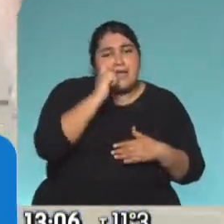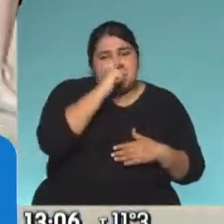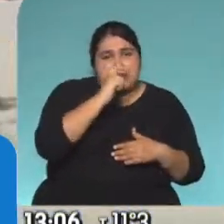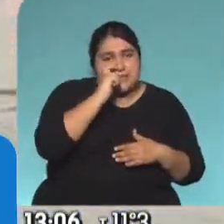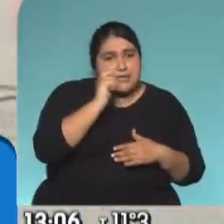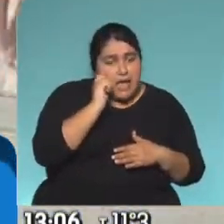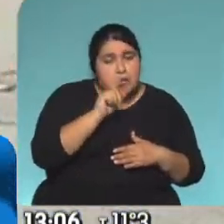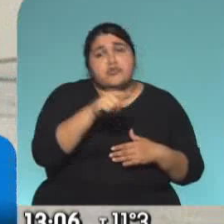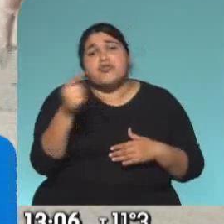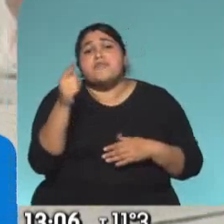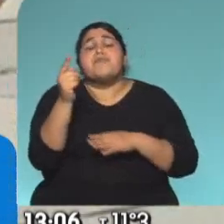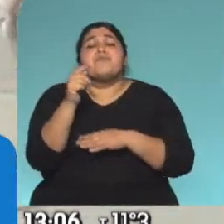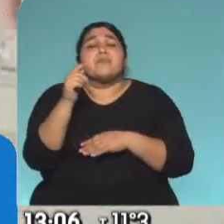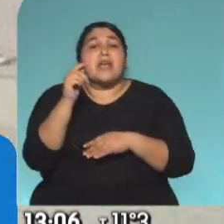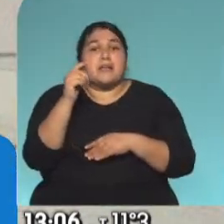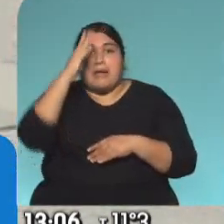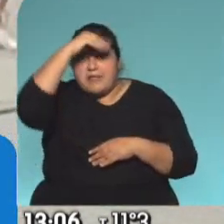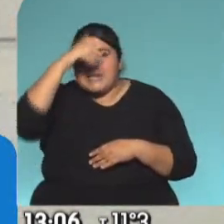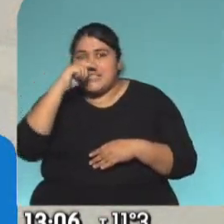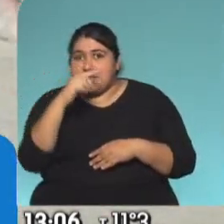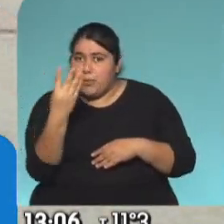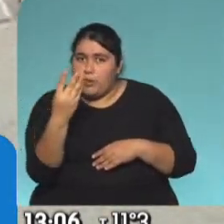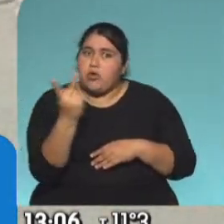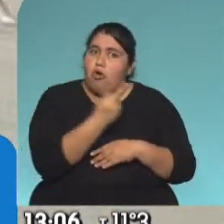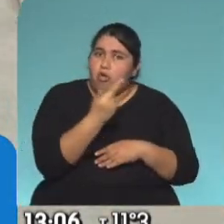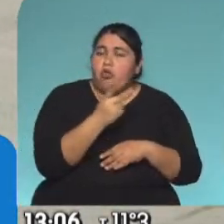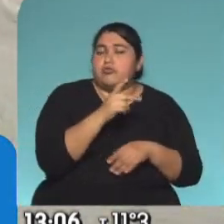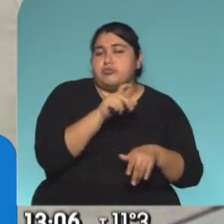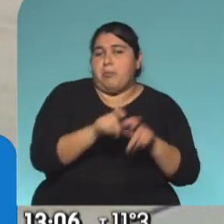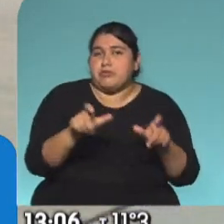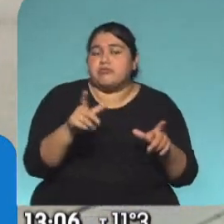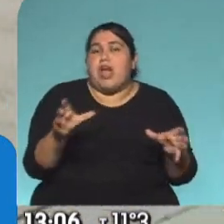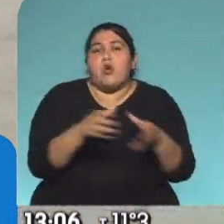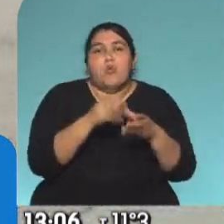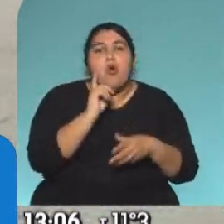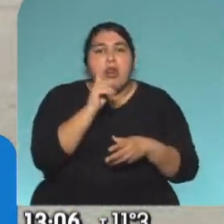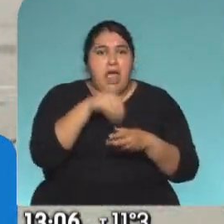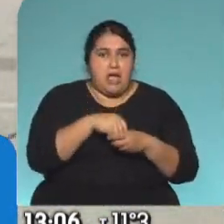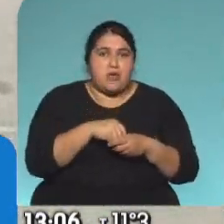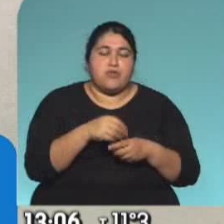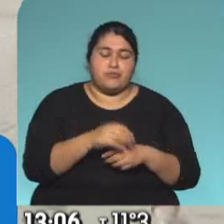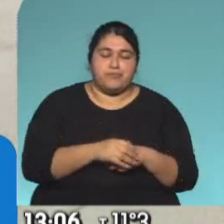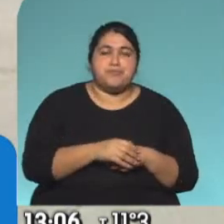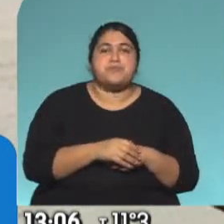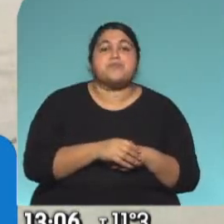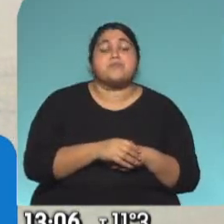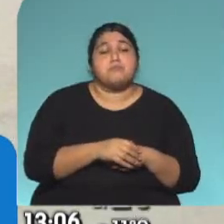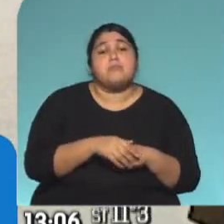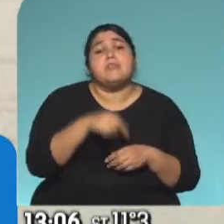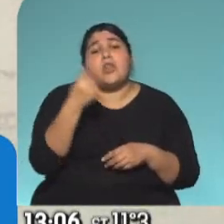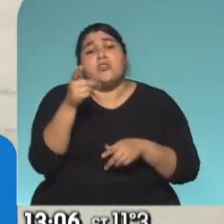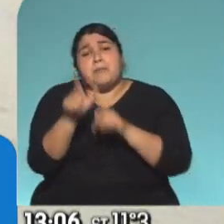caso de Trump de 74, dos personas que están dentro de esos grupos de riesgo. Y otra también de las